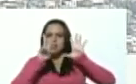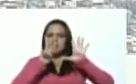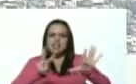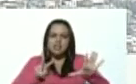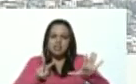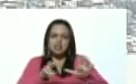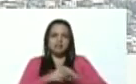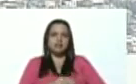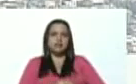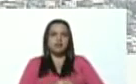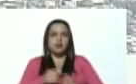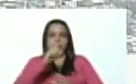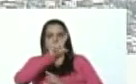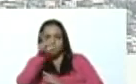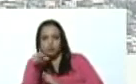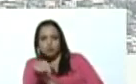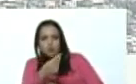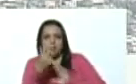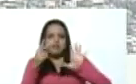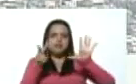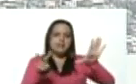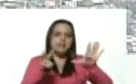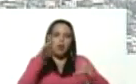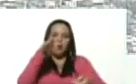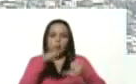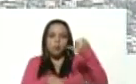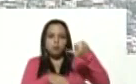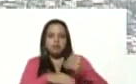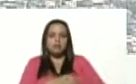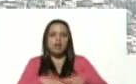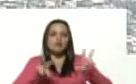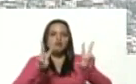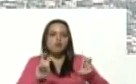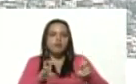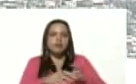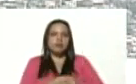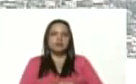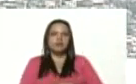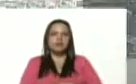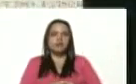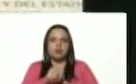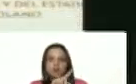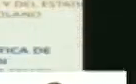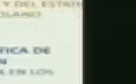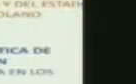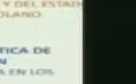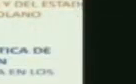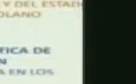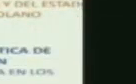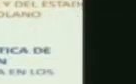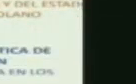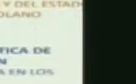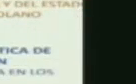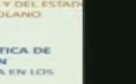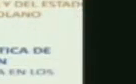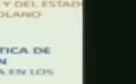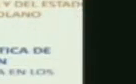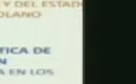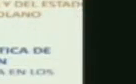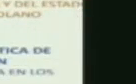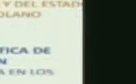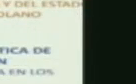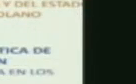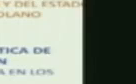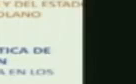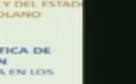de las siete vertientes, las siete nuevas vertientes que debemos difundir, estudiar,